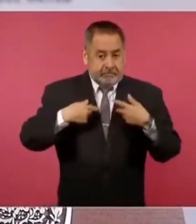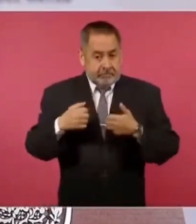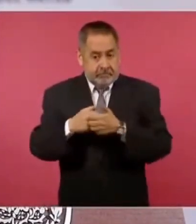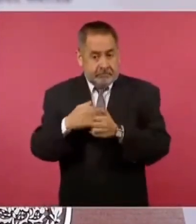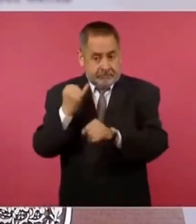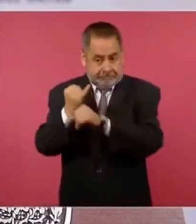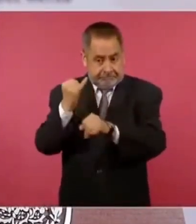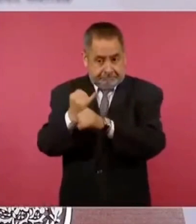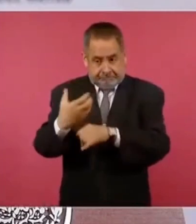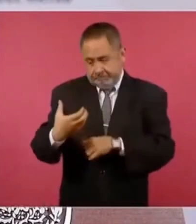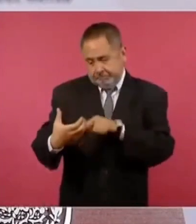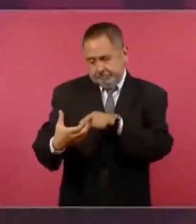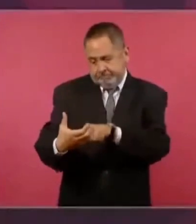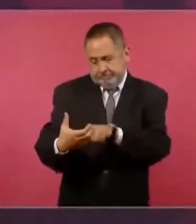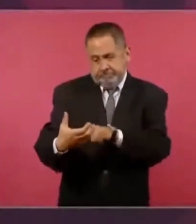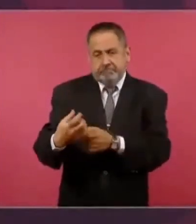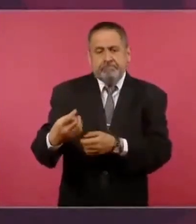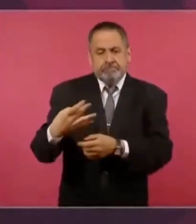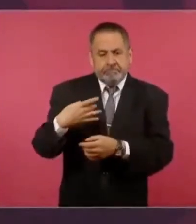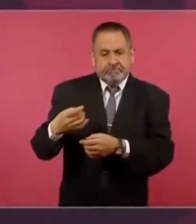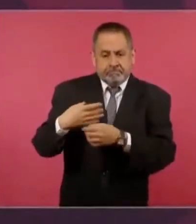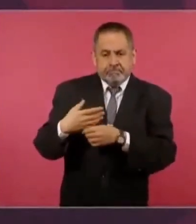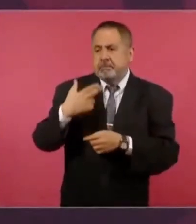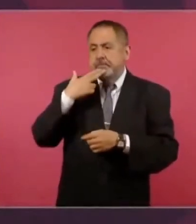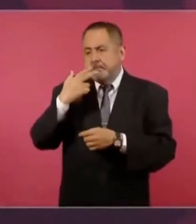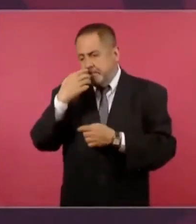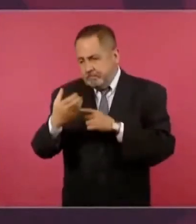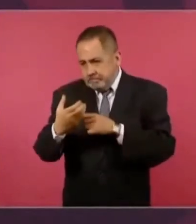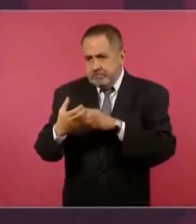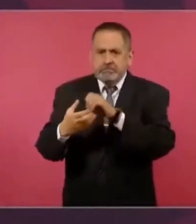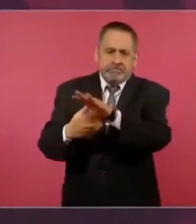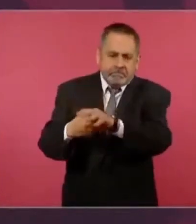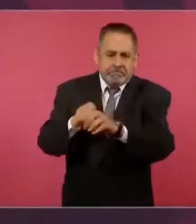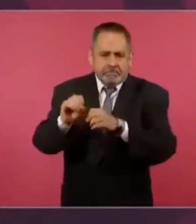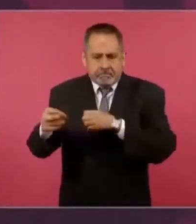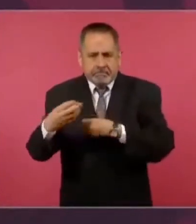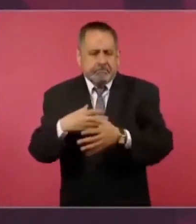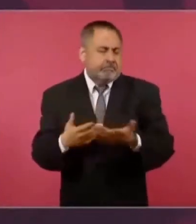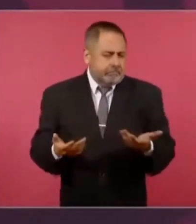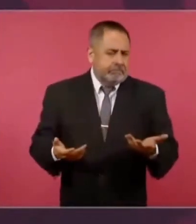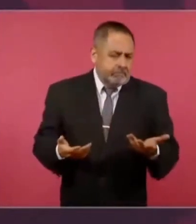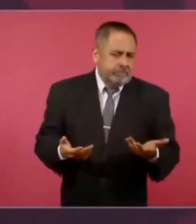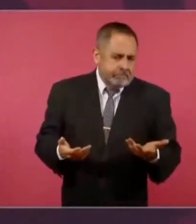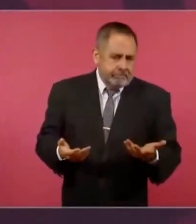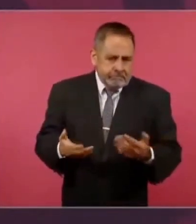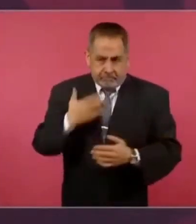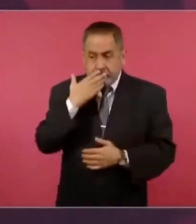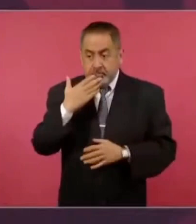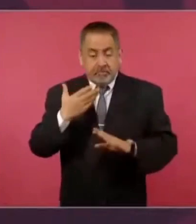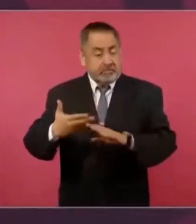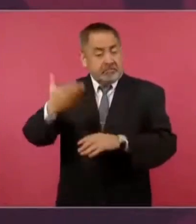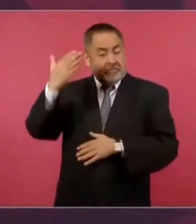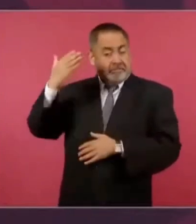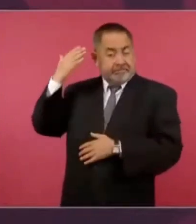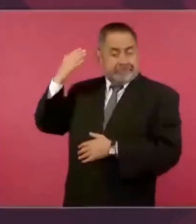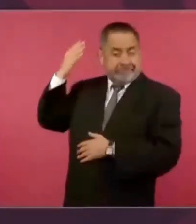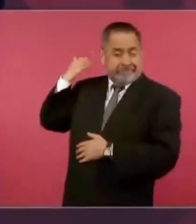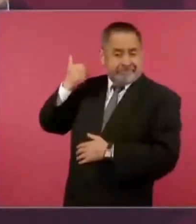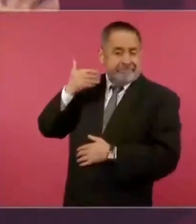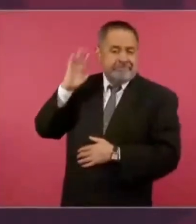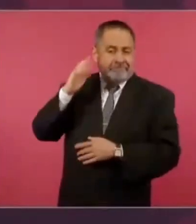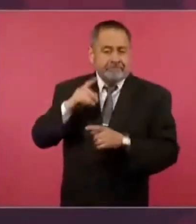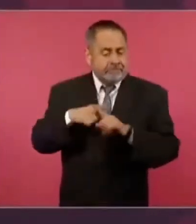con Internet, es un medio de comunicación. Entonces, no es como antes, de que pues,